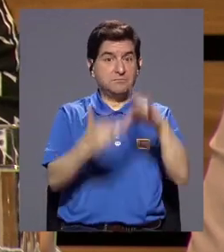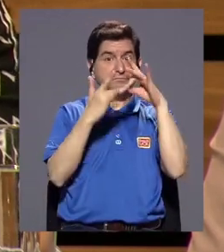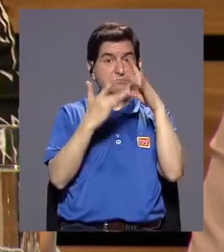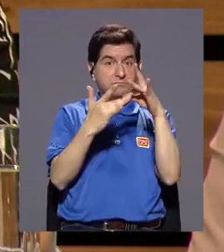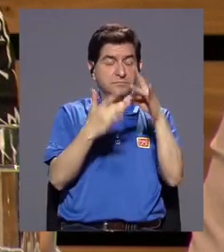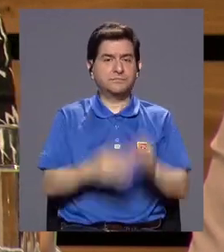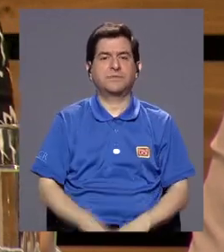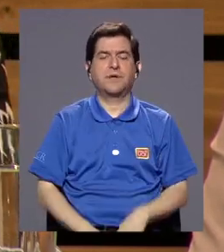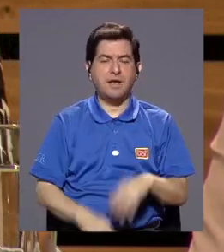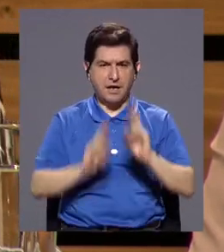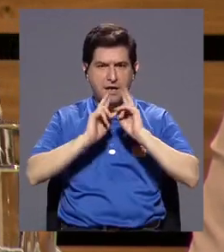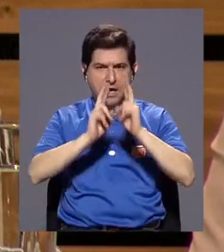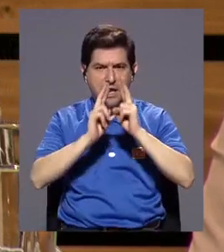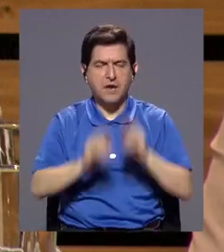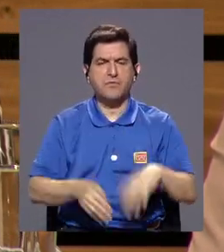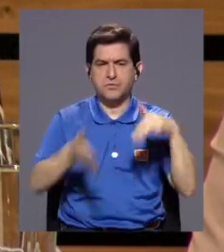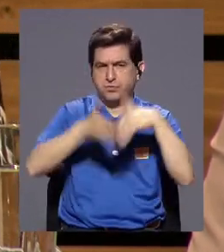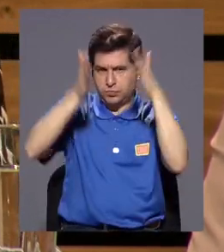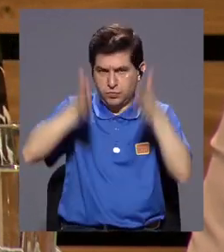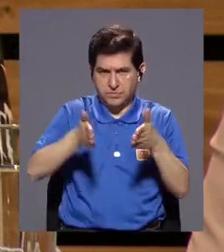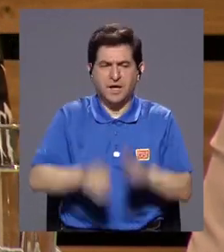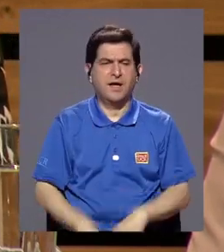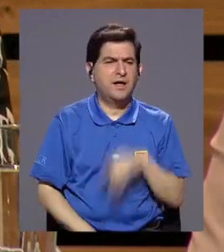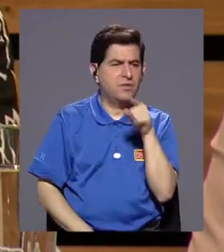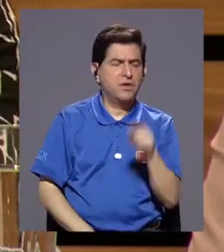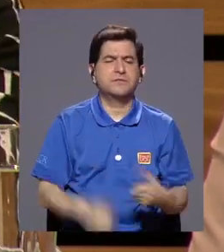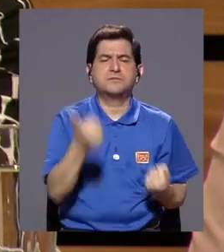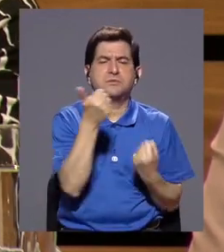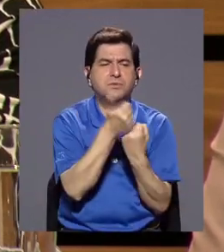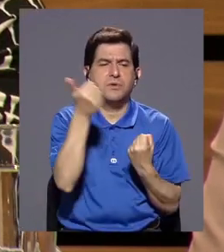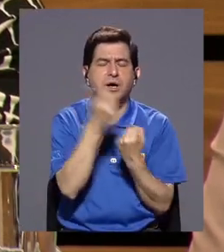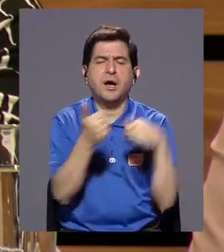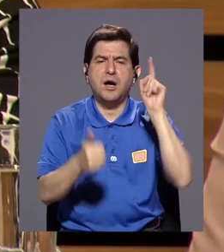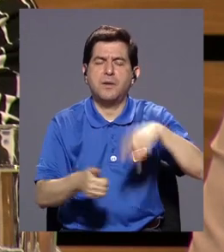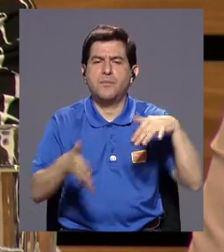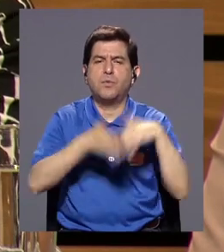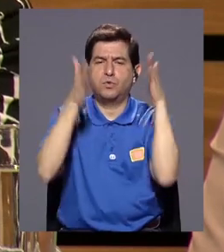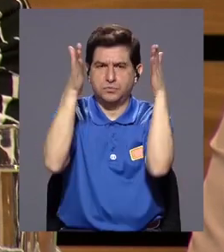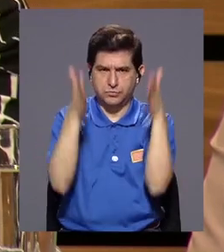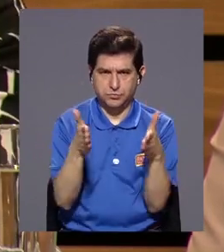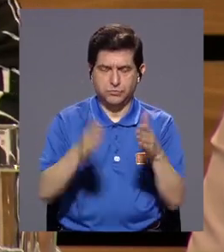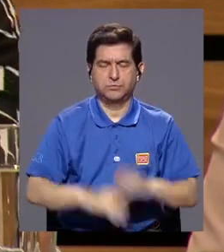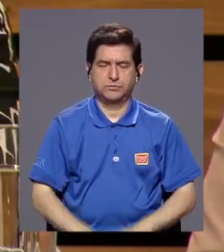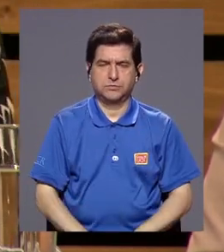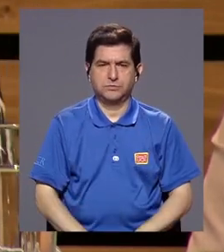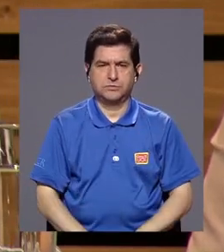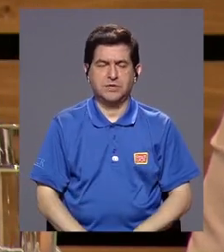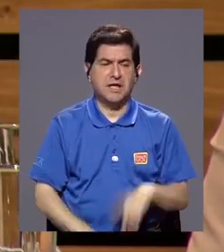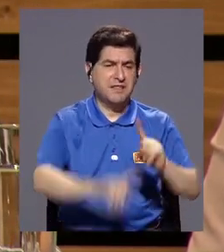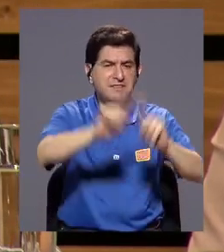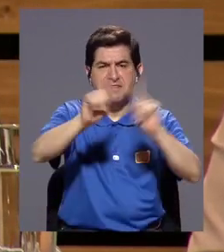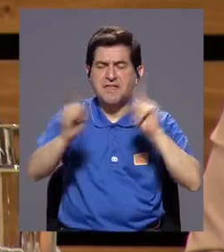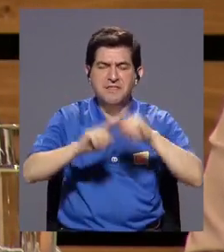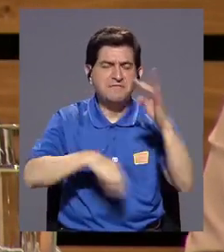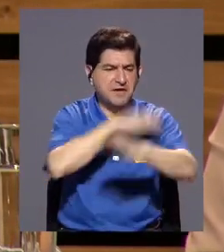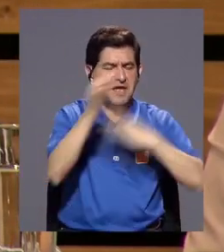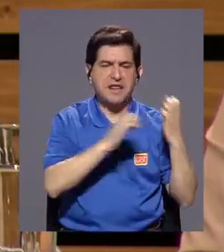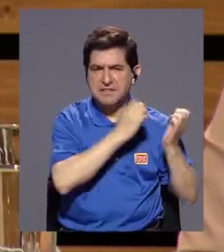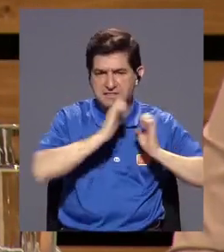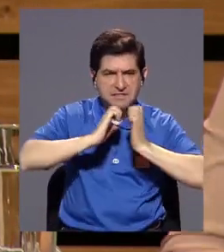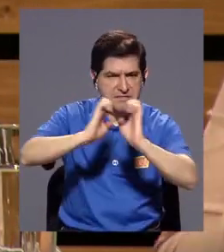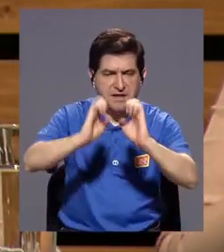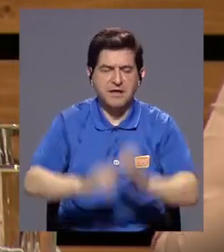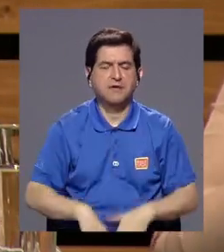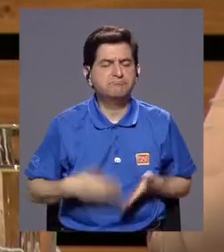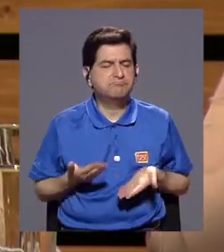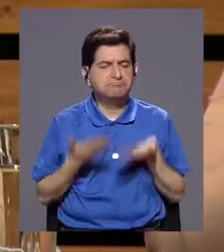el rendimiento académico. Esto es los apoyos que requieren los estudiantes con diferentes estrategias, ¿verdad?, que se